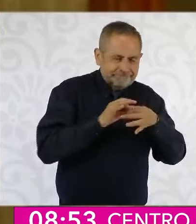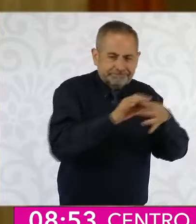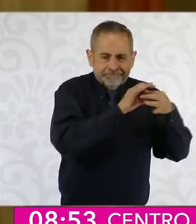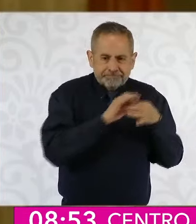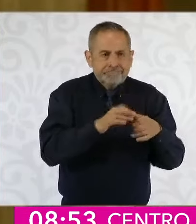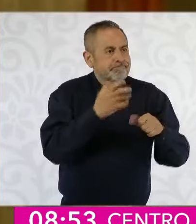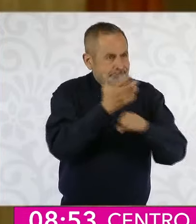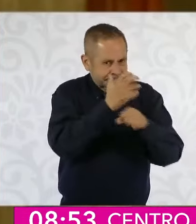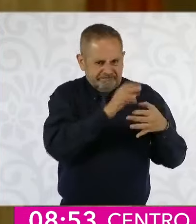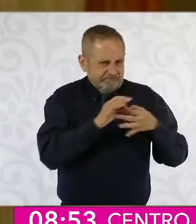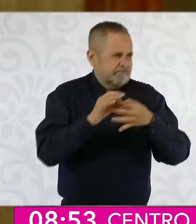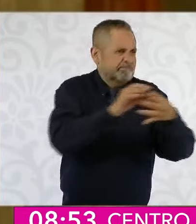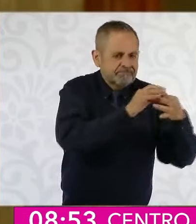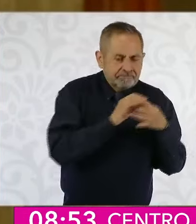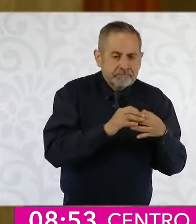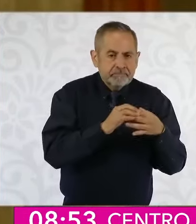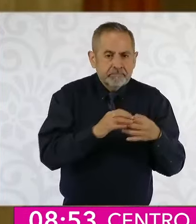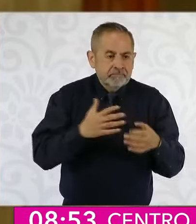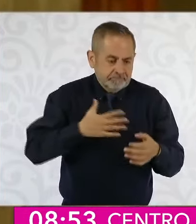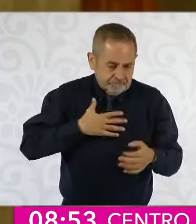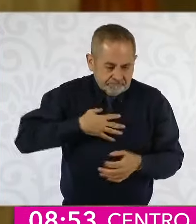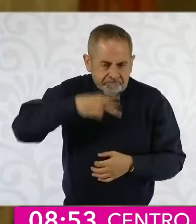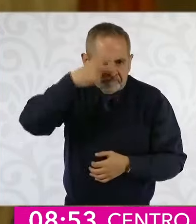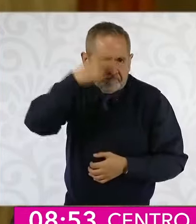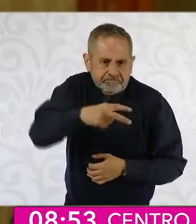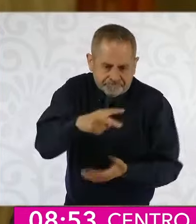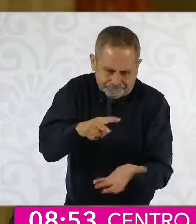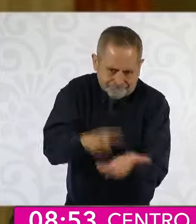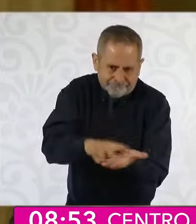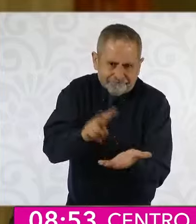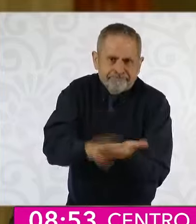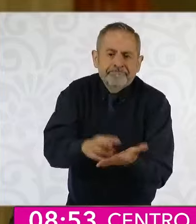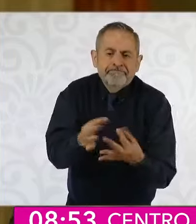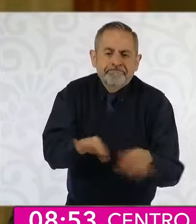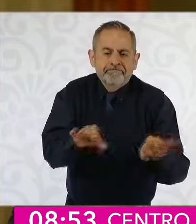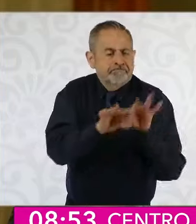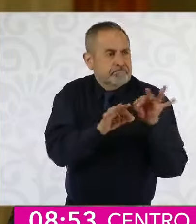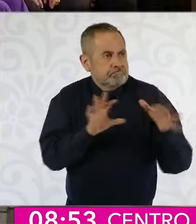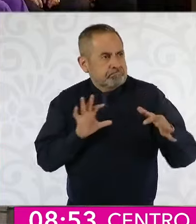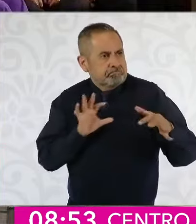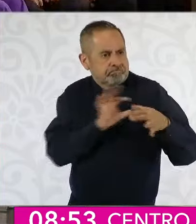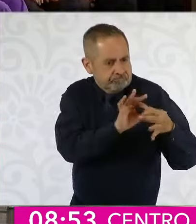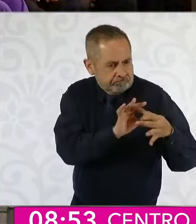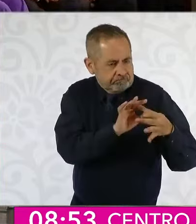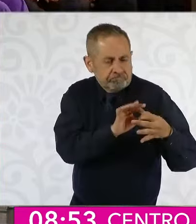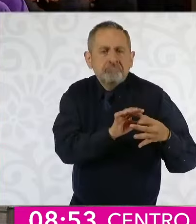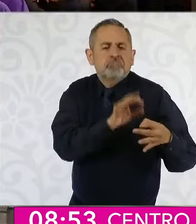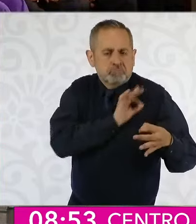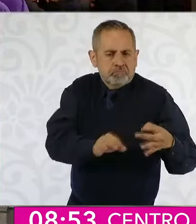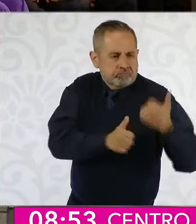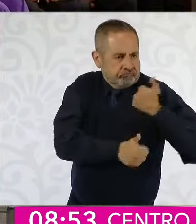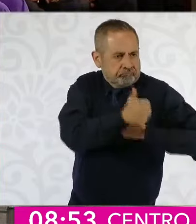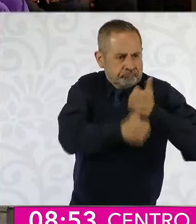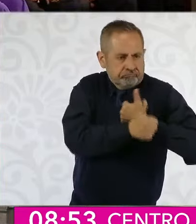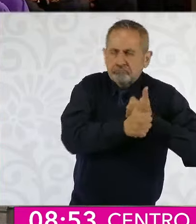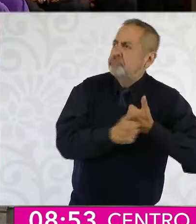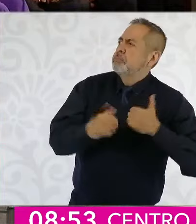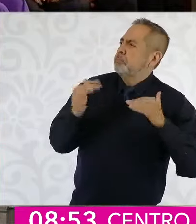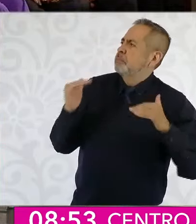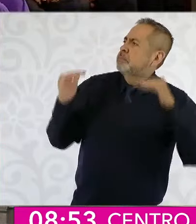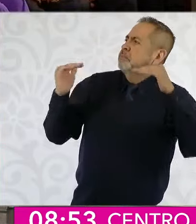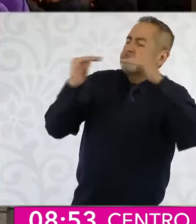de Estados Unidos, nosotros somos una parte muy importante que complementa la competitividad para poder llegar a